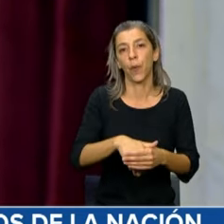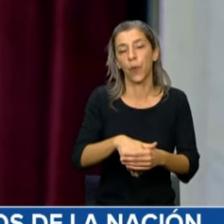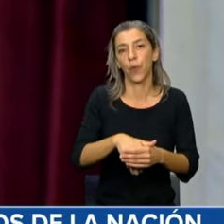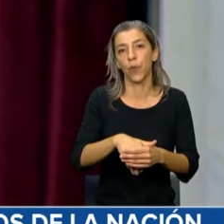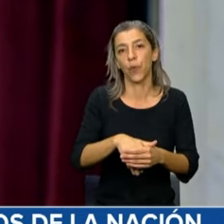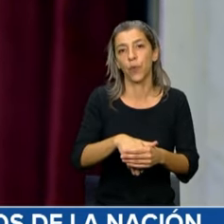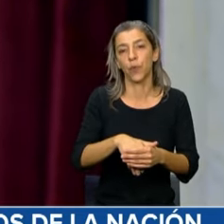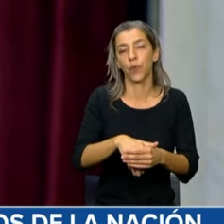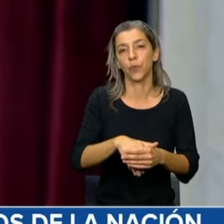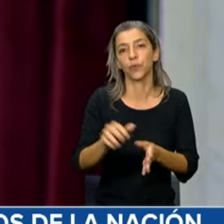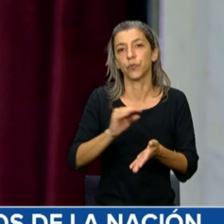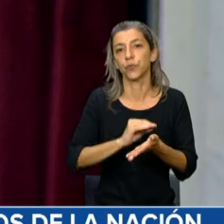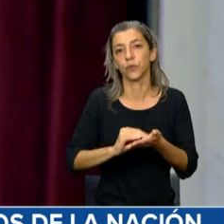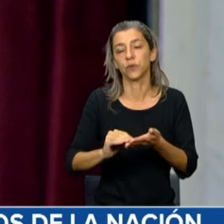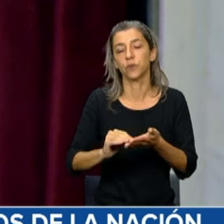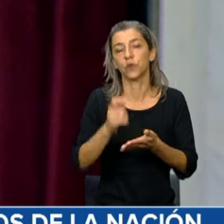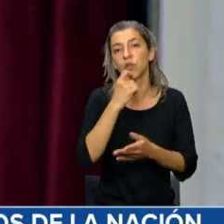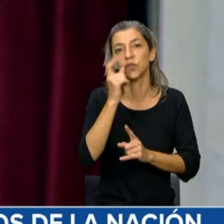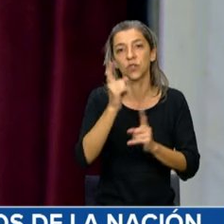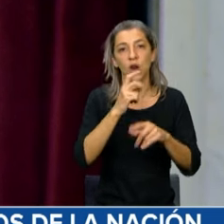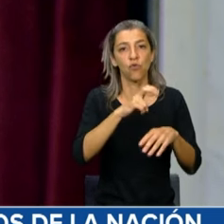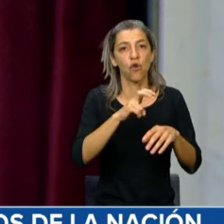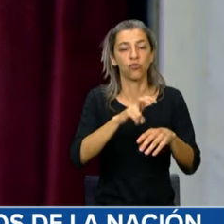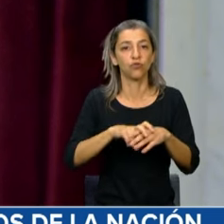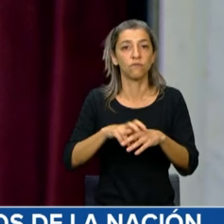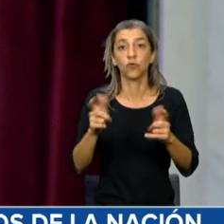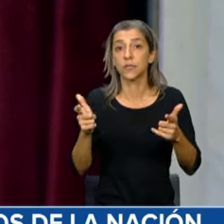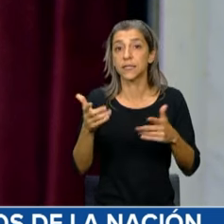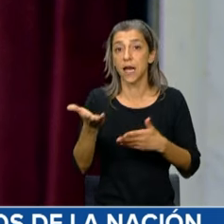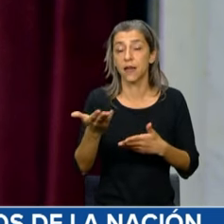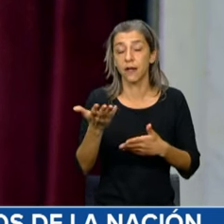votar diputados los que no están sentados y pueden tomar